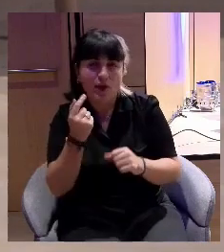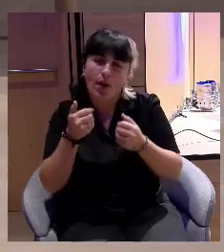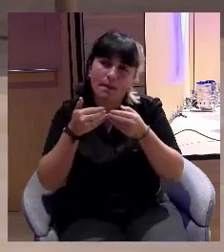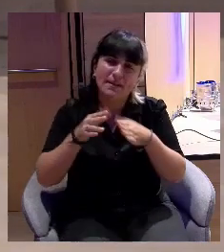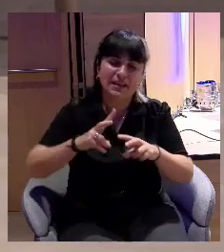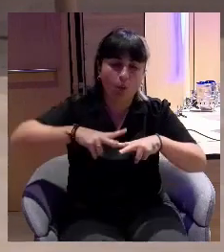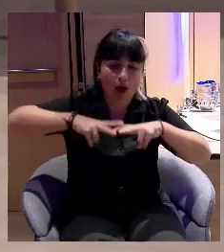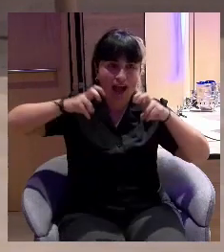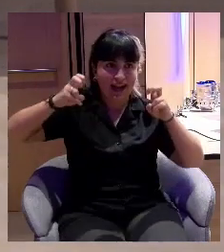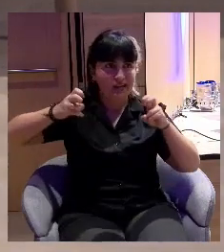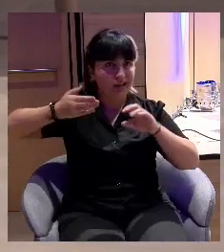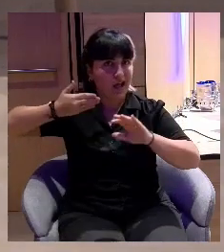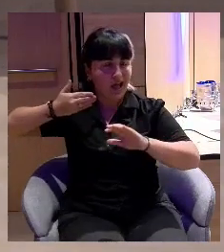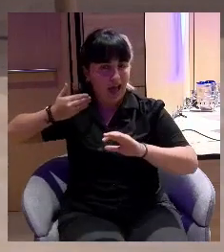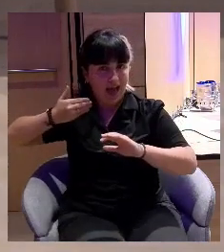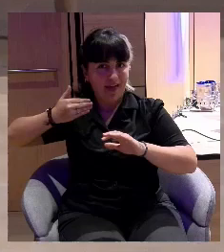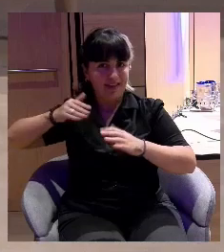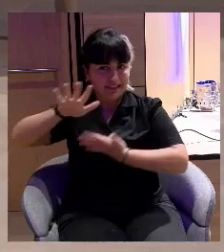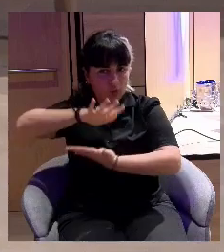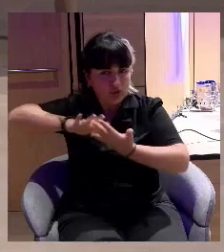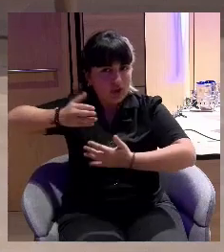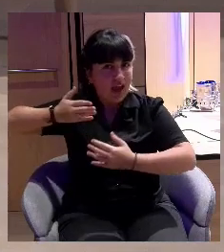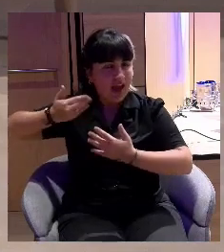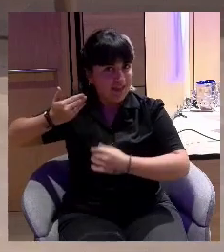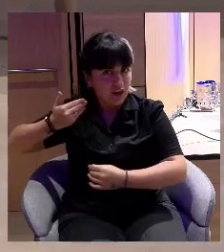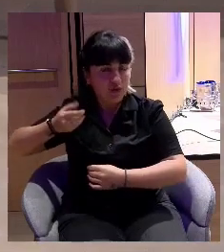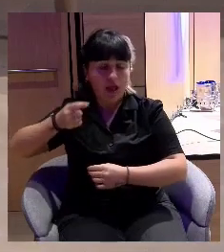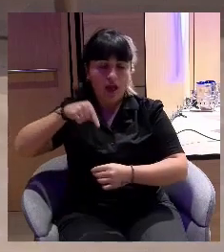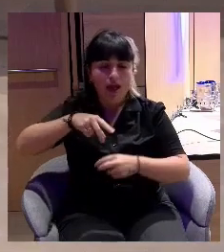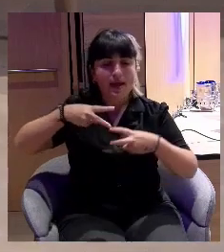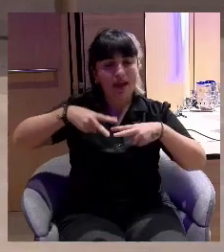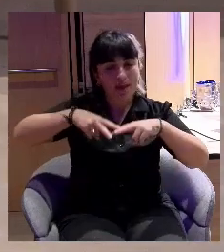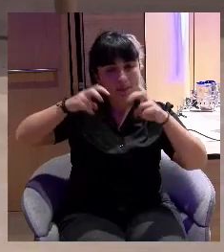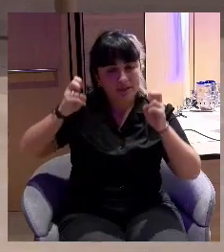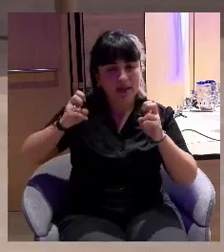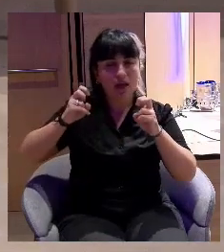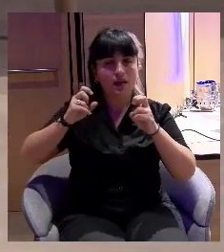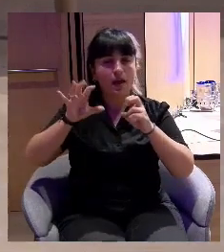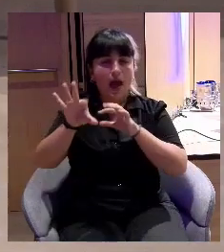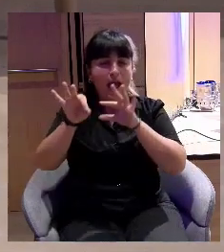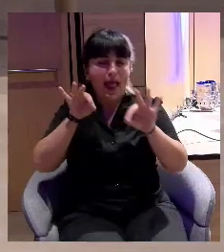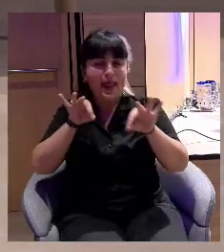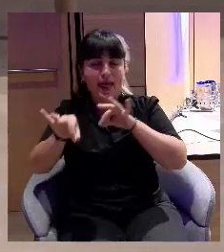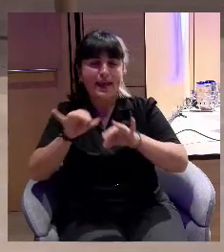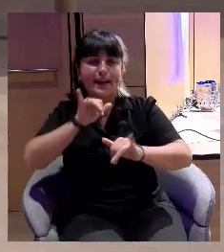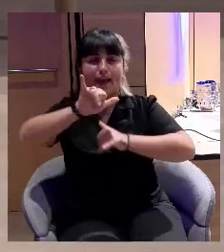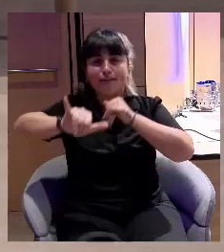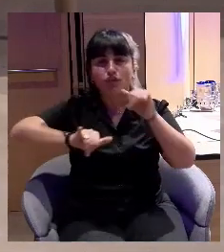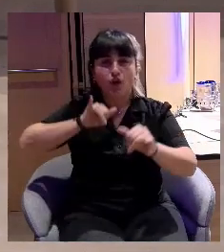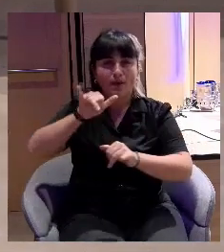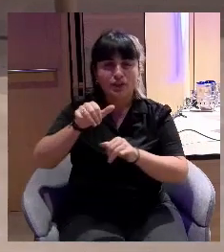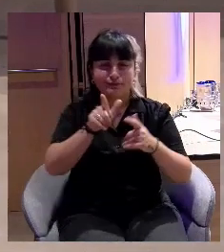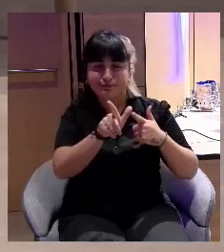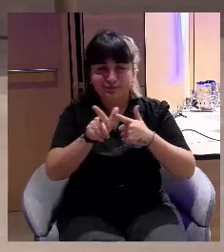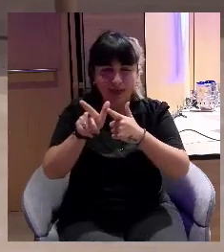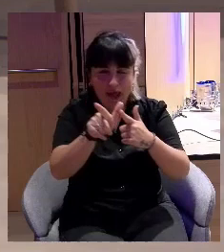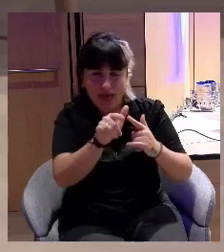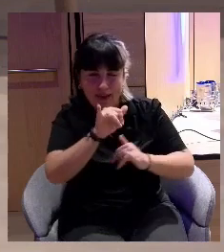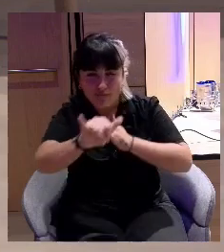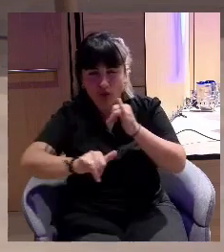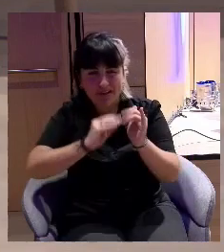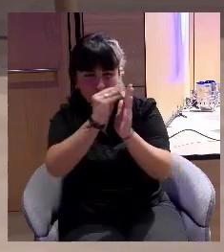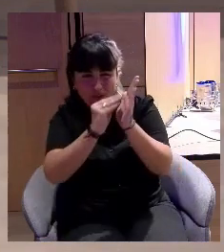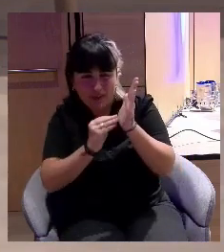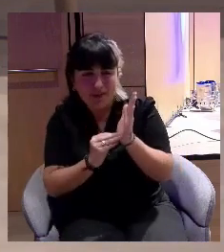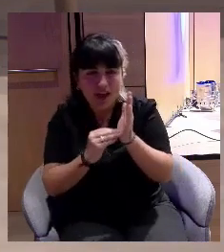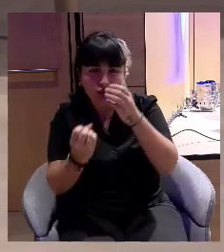gabinete entrante, o sea, el de Duque y el de Petro. Y empezamos a rastrear la información de esa gente, lo subimos bajo el estándar Popolo, que ya